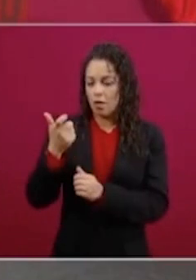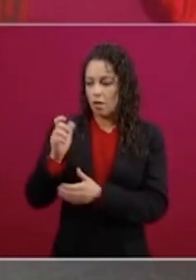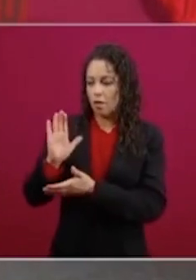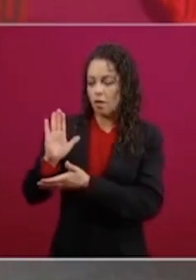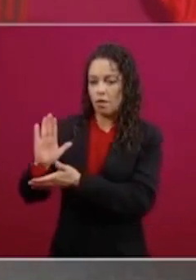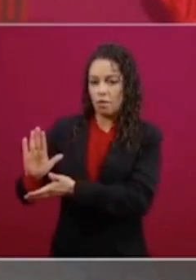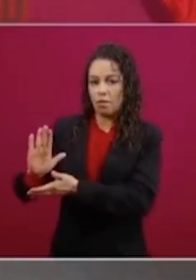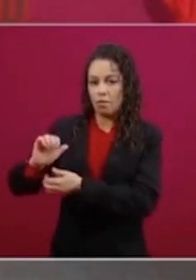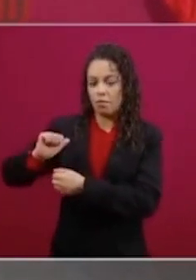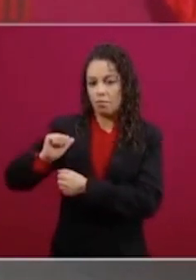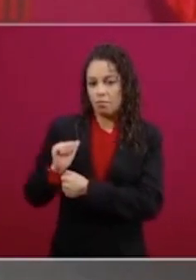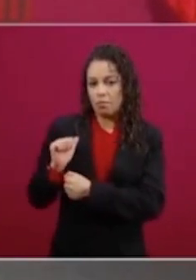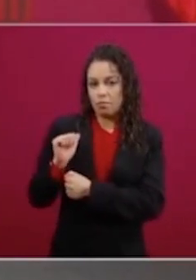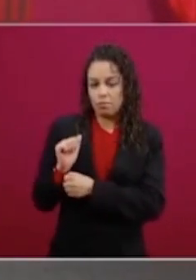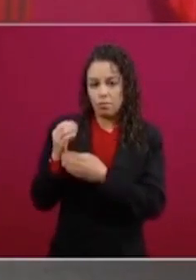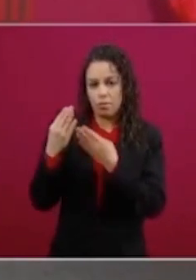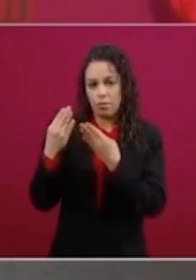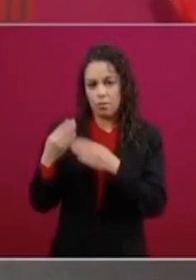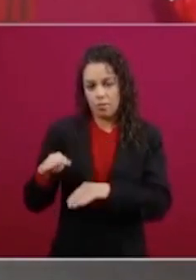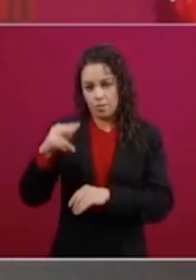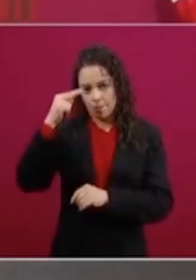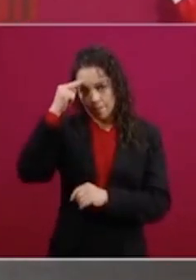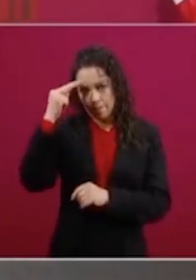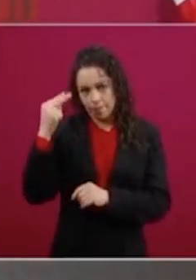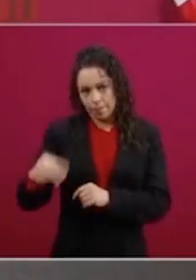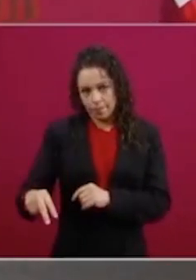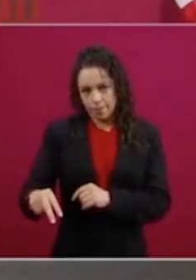del Banco de México,